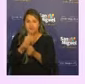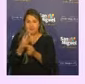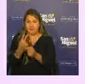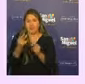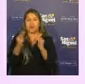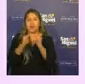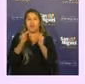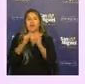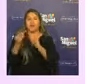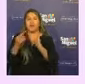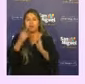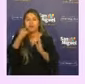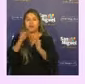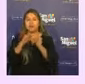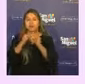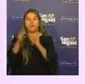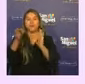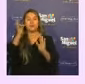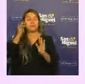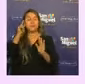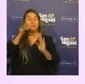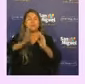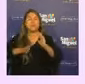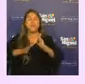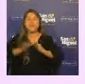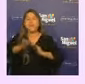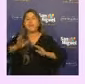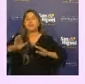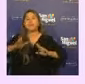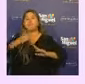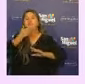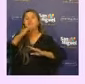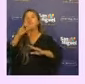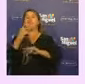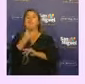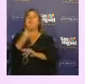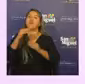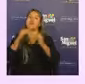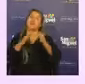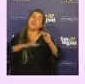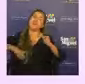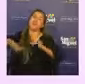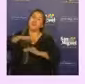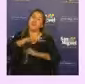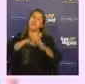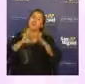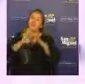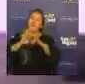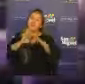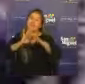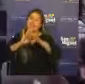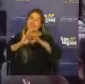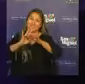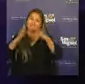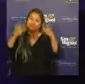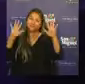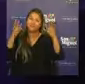nuestras vecinas y vecinos y seguir construyendo más vida de barrio. Muchas gracias.